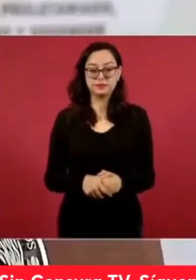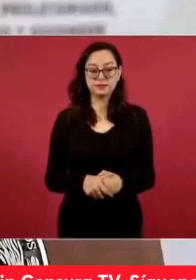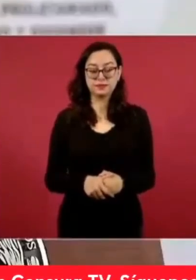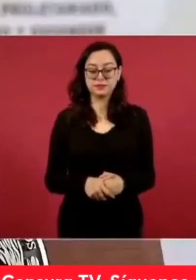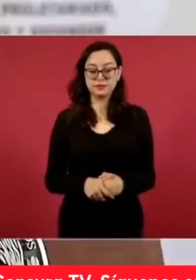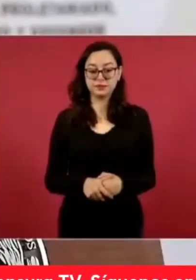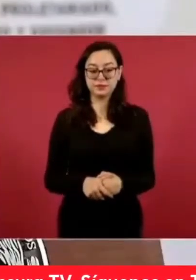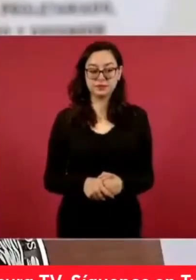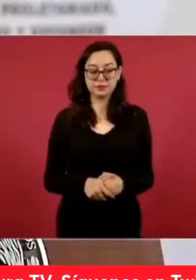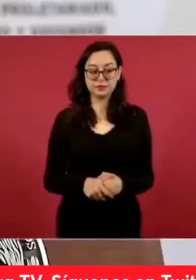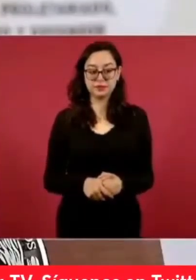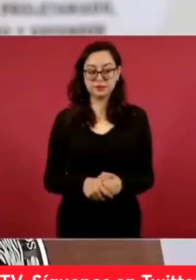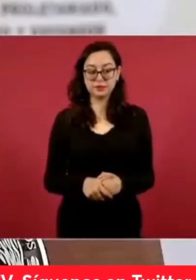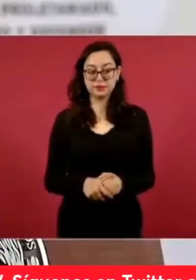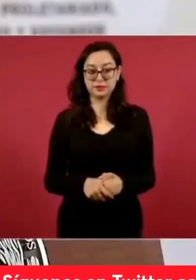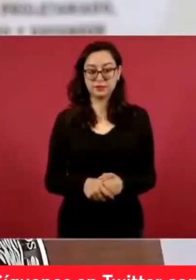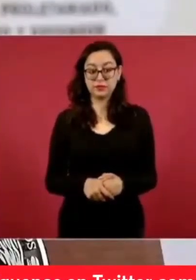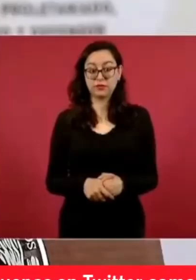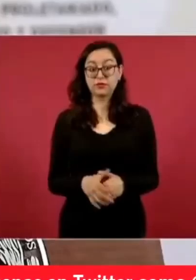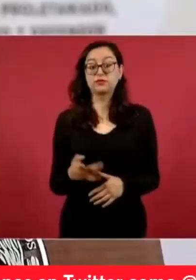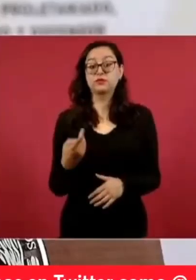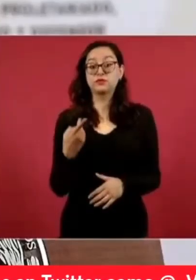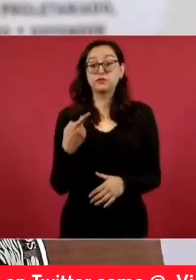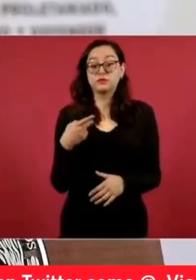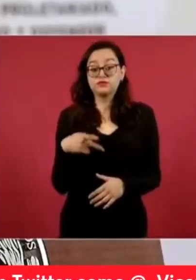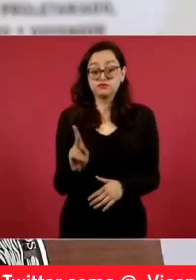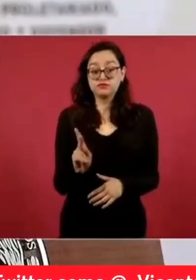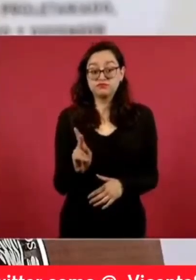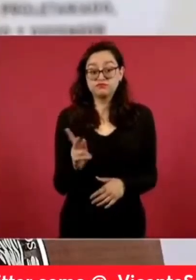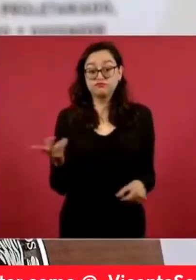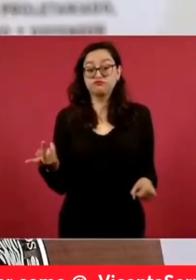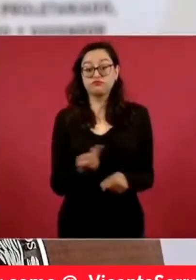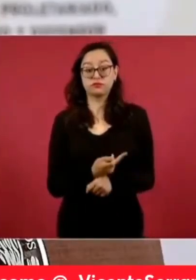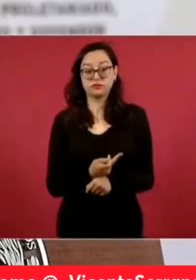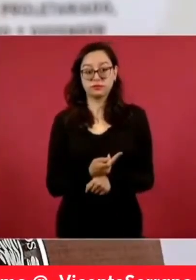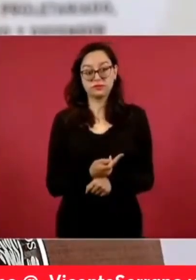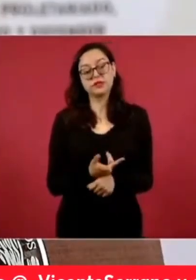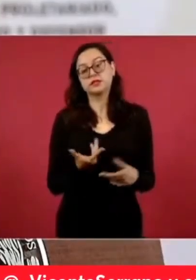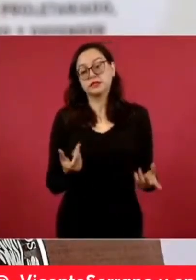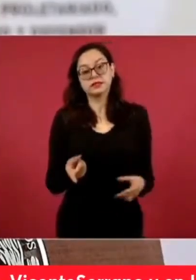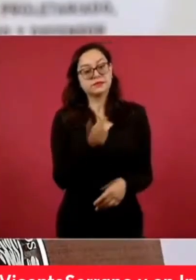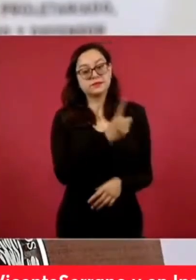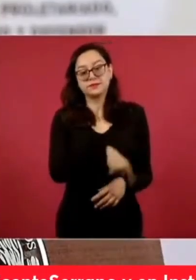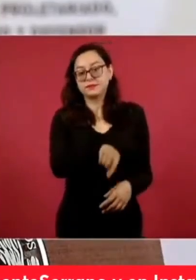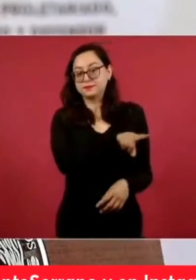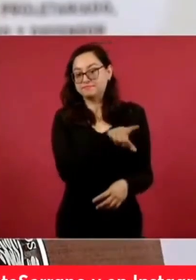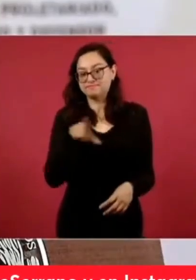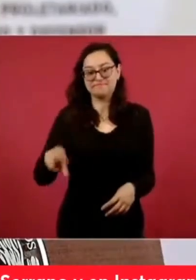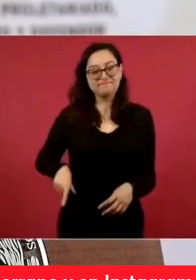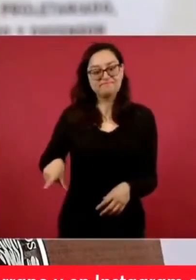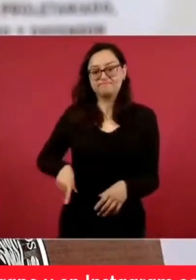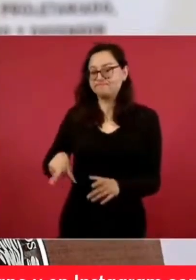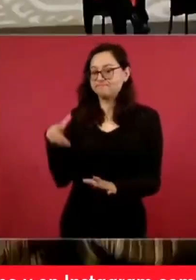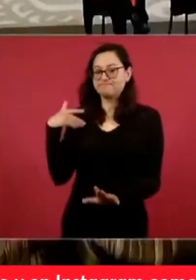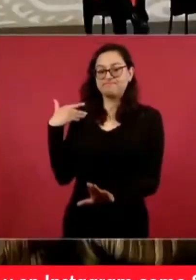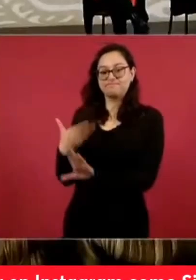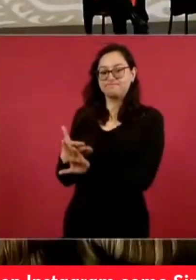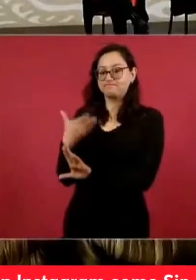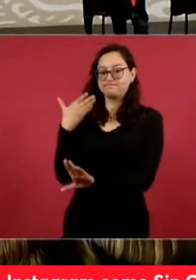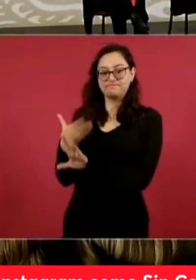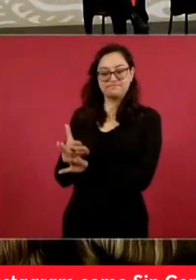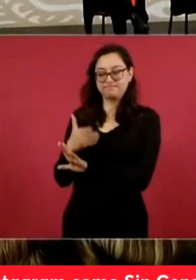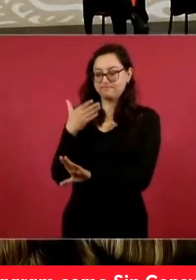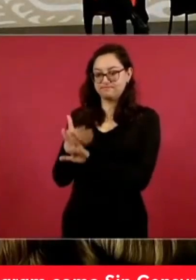Pero pues ya sabemos que existen malquerientes del gobierno del presidente Andrés Manuel López Obrador y que, hay